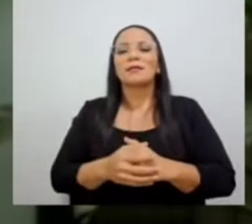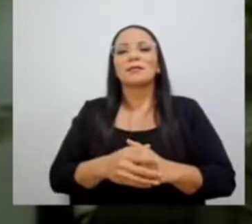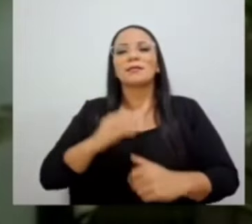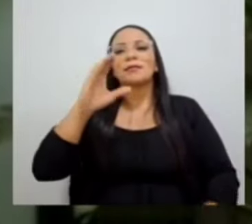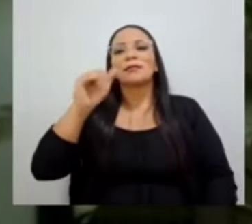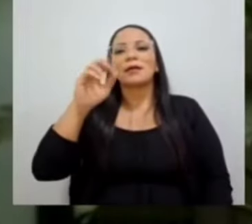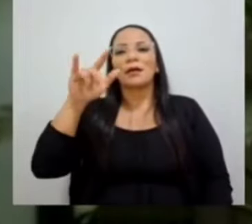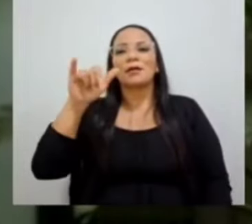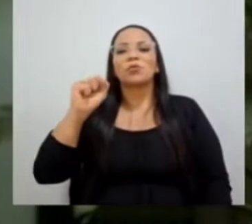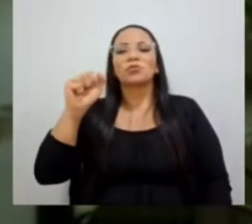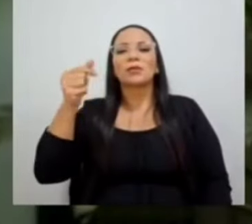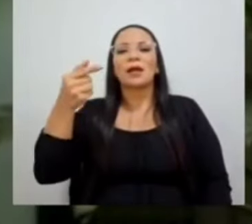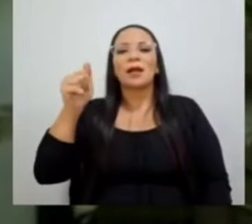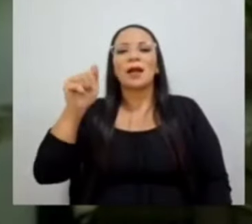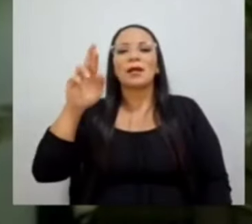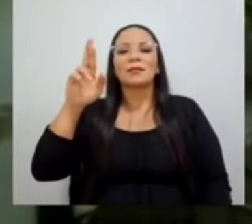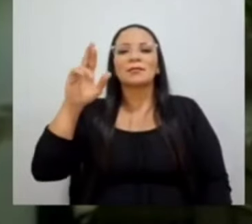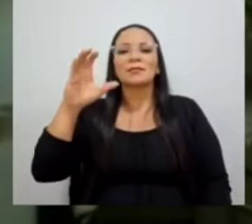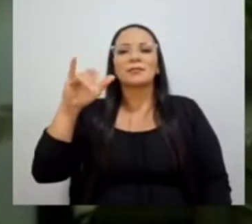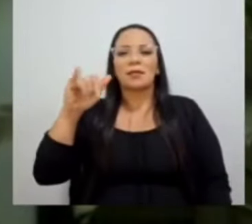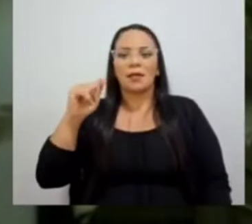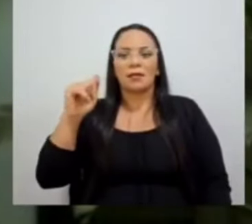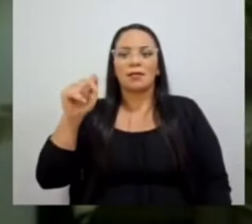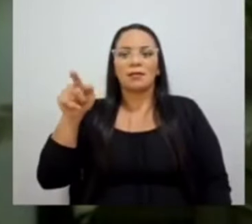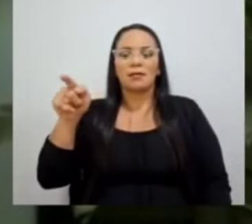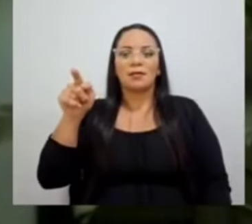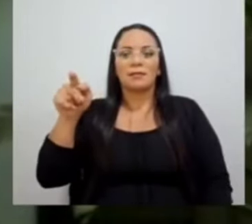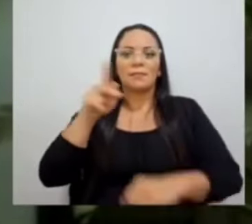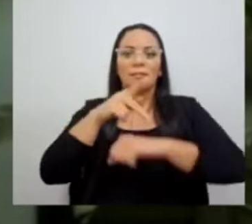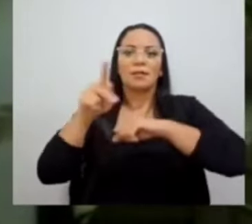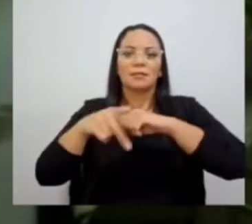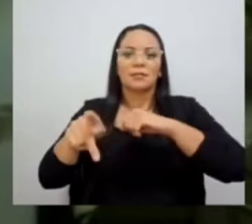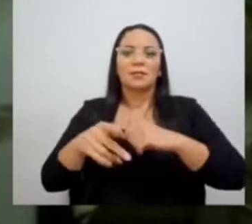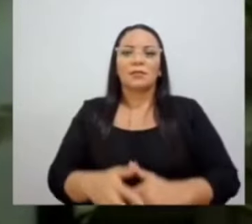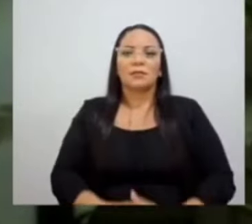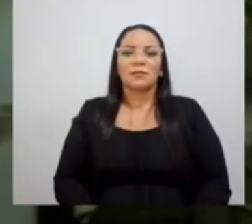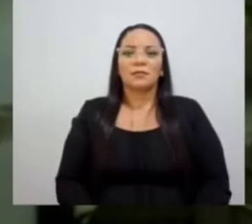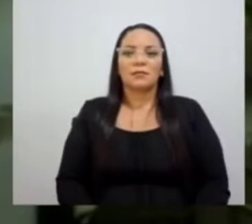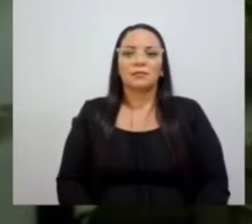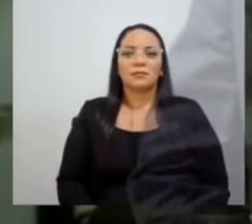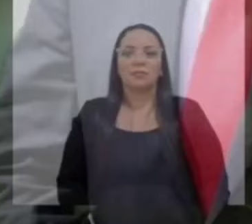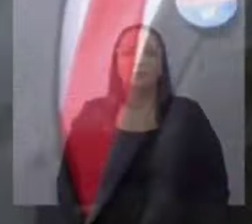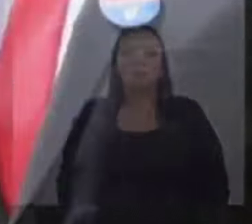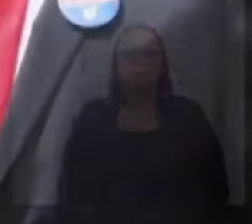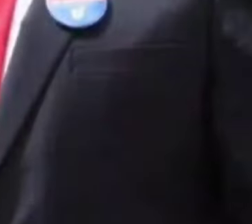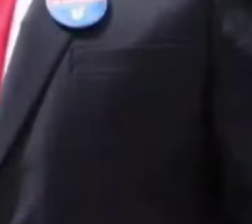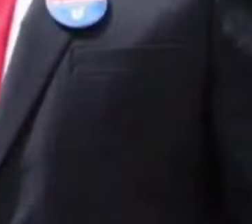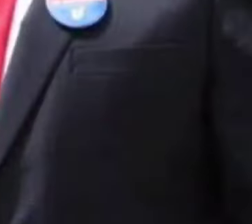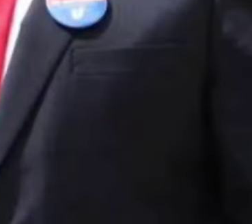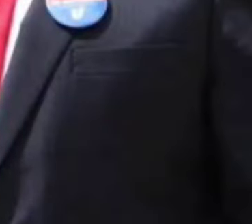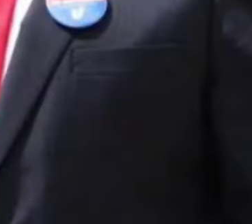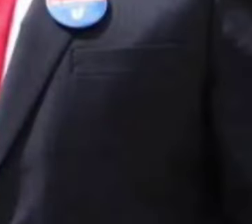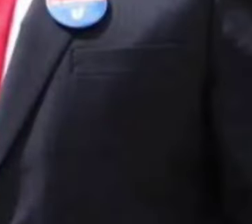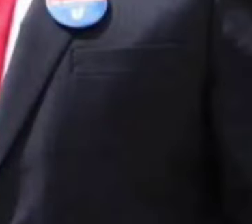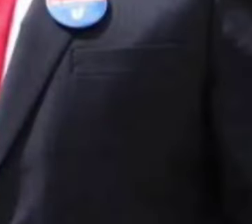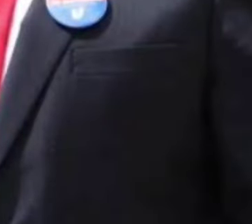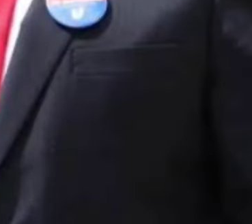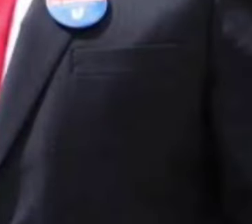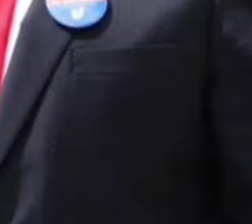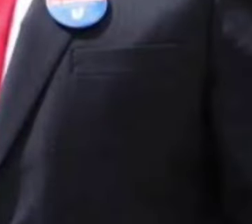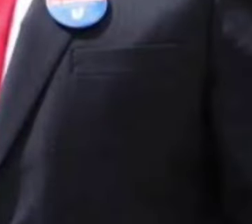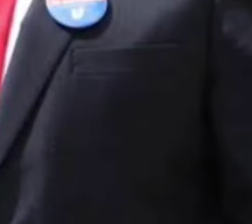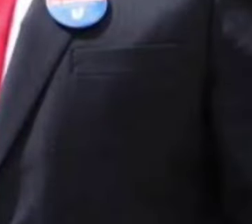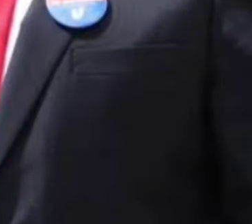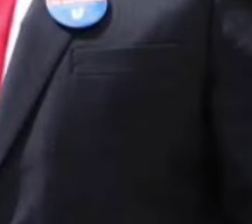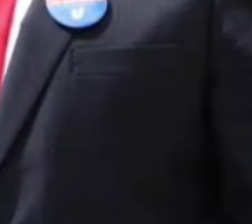Carlos, sí, Carlos García, de Pérez Celedón y de Alejandro Pacheco. Y